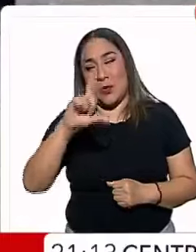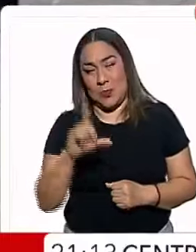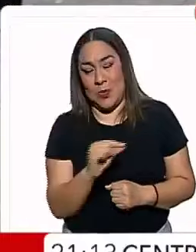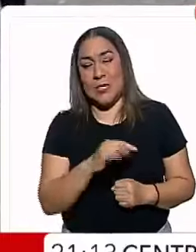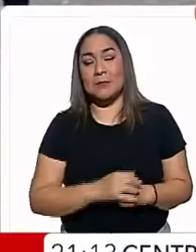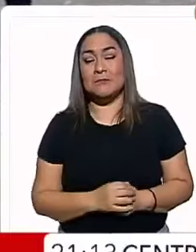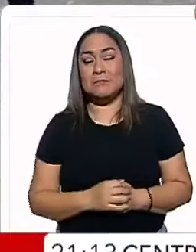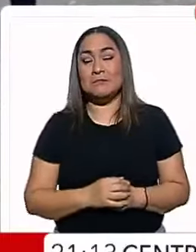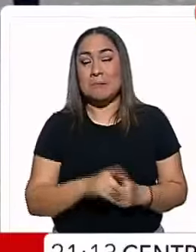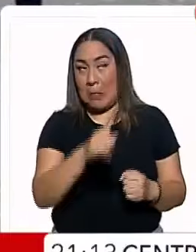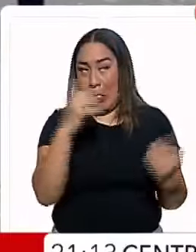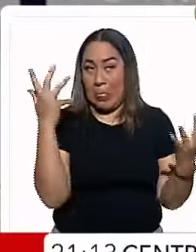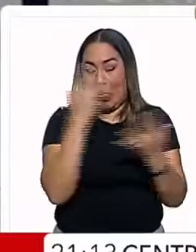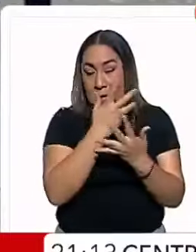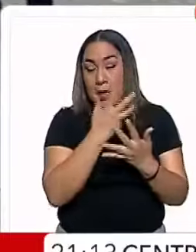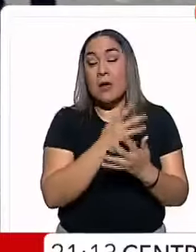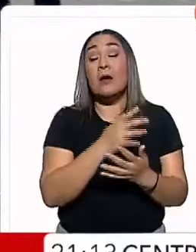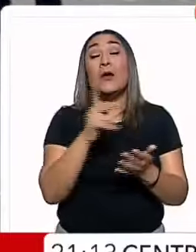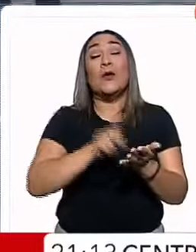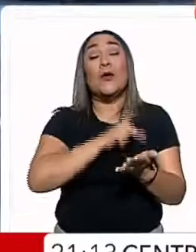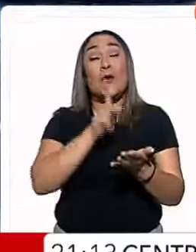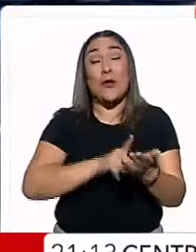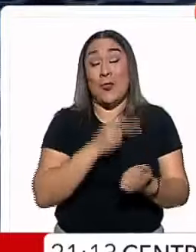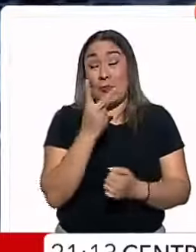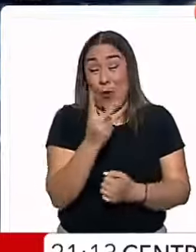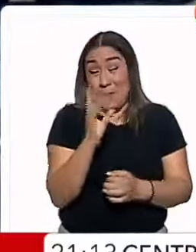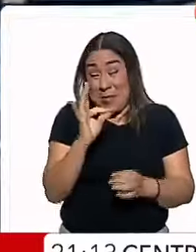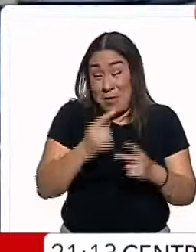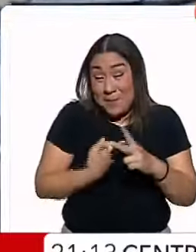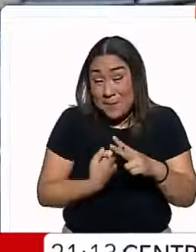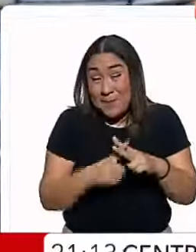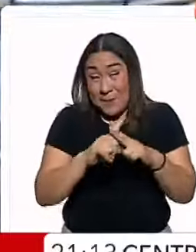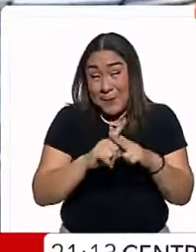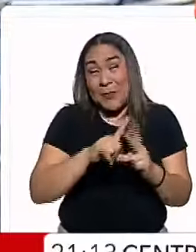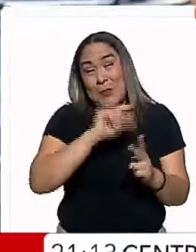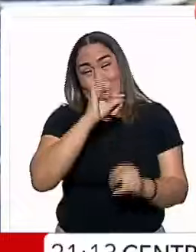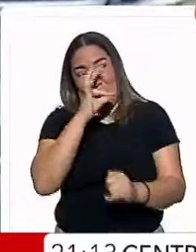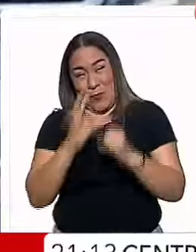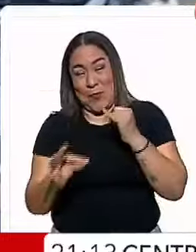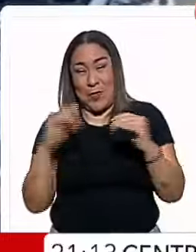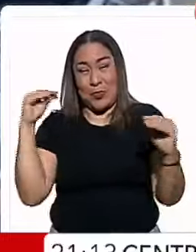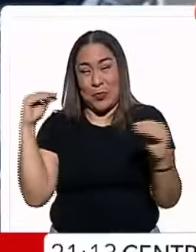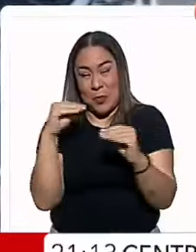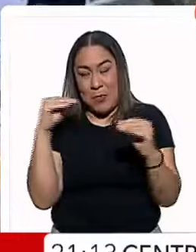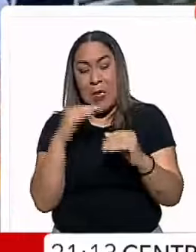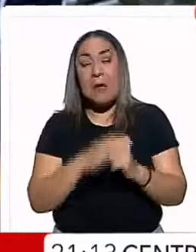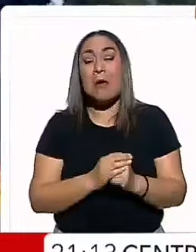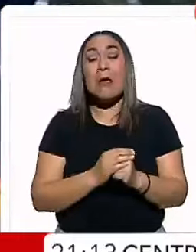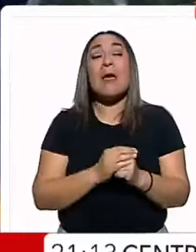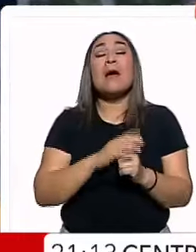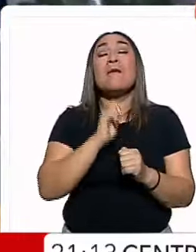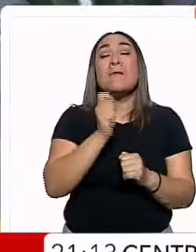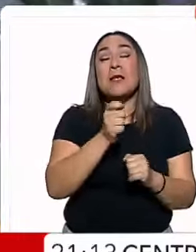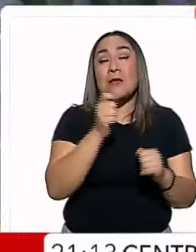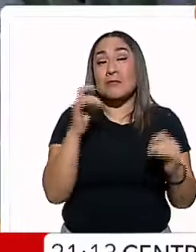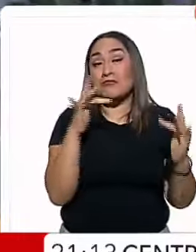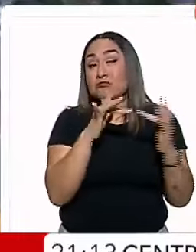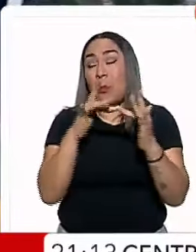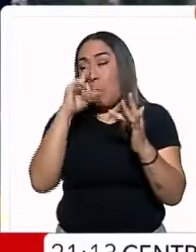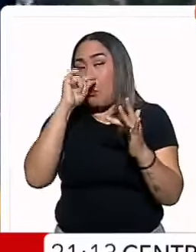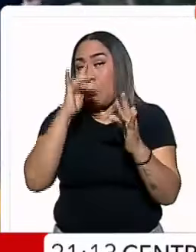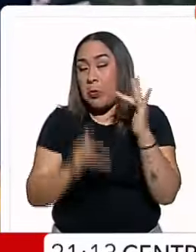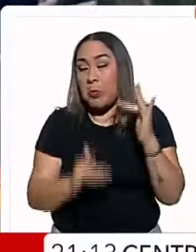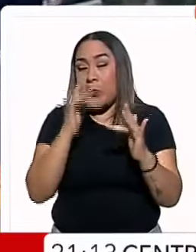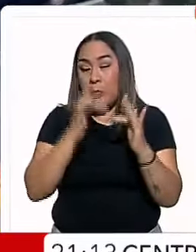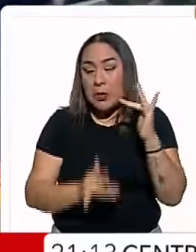se arrepintió. Porque en 2 ocasiones, al inicio y al final del debate, hubo cortes en la transmisión al aire.